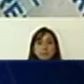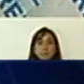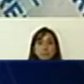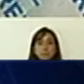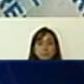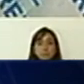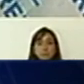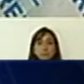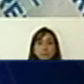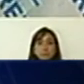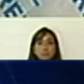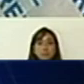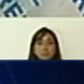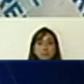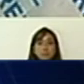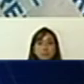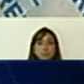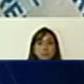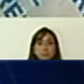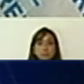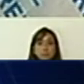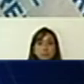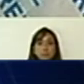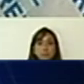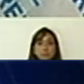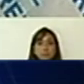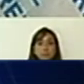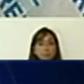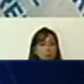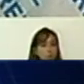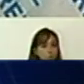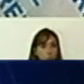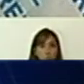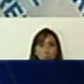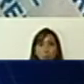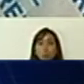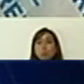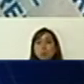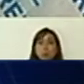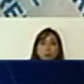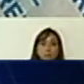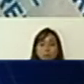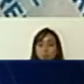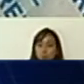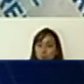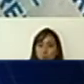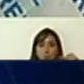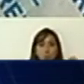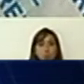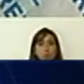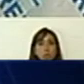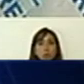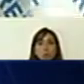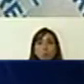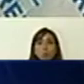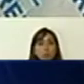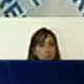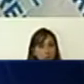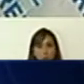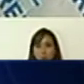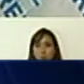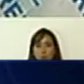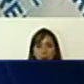absoluta de todos los efectos jurídicos de esas designaciones,